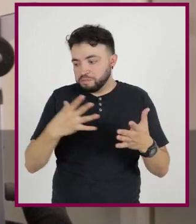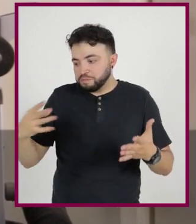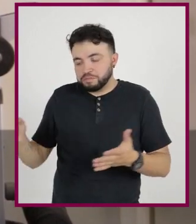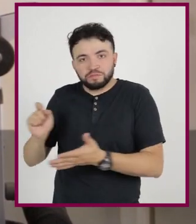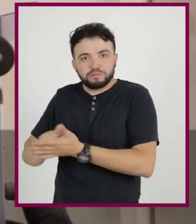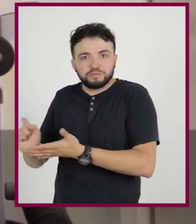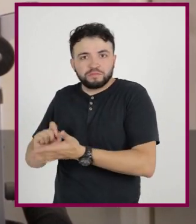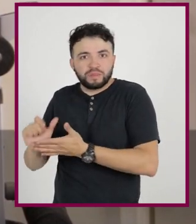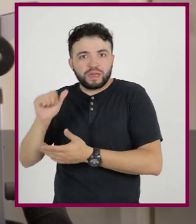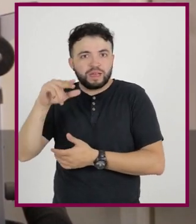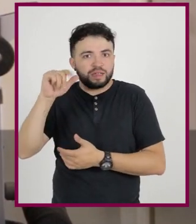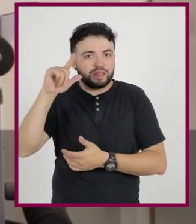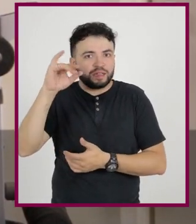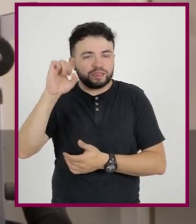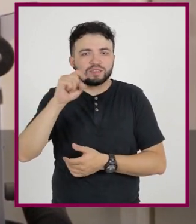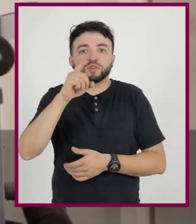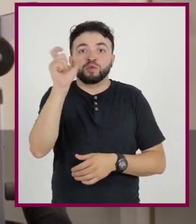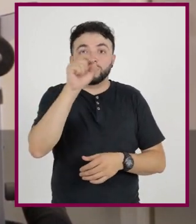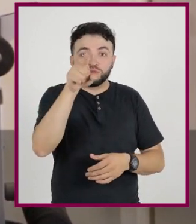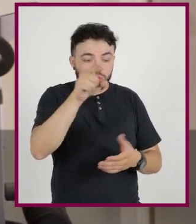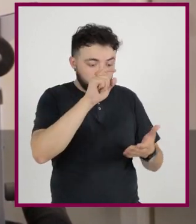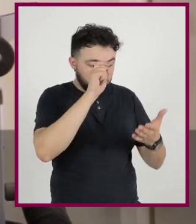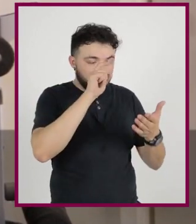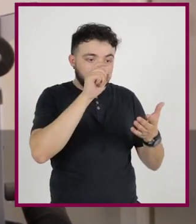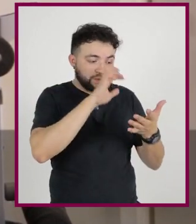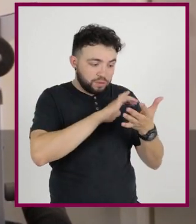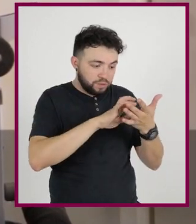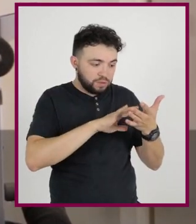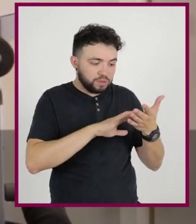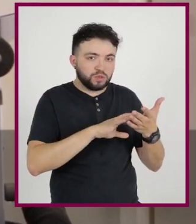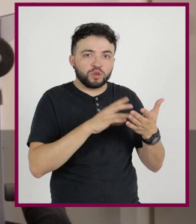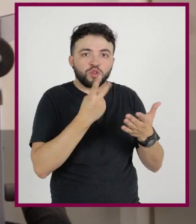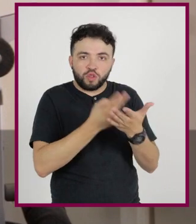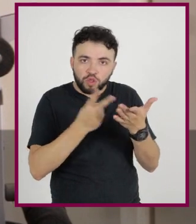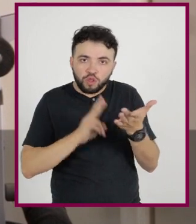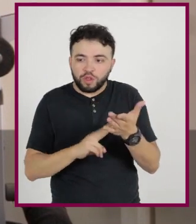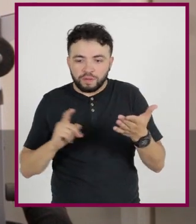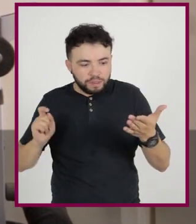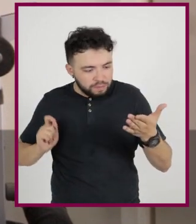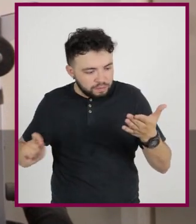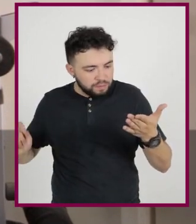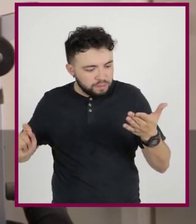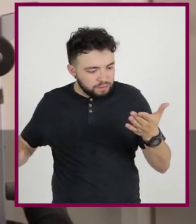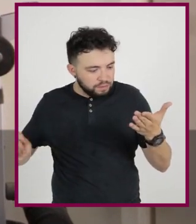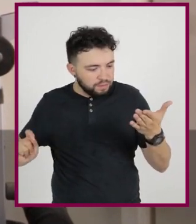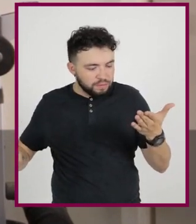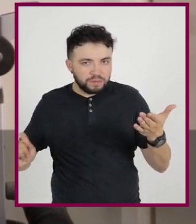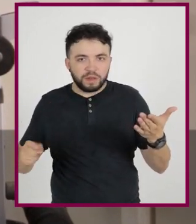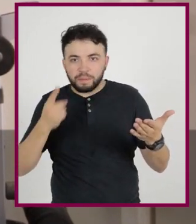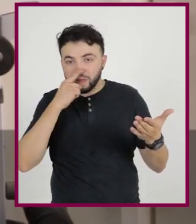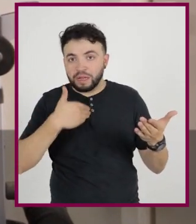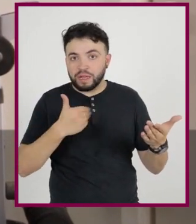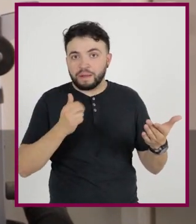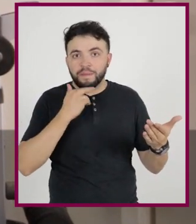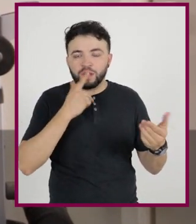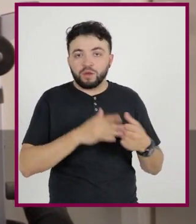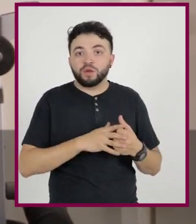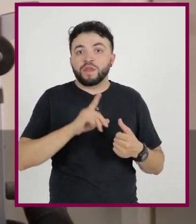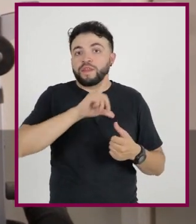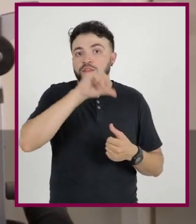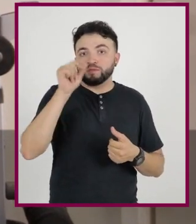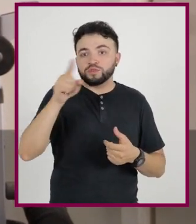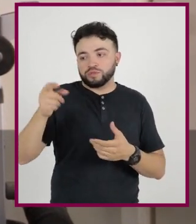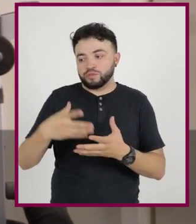Pon manos a la obra. Primero toma notas mientras lees el texto. Luego escribe tu análisis en un borrador. Dalo a